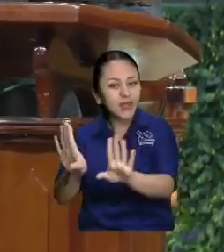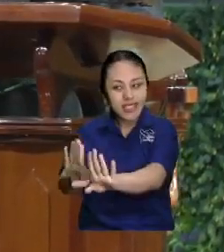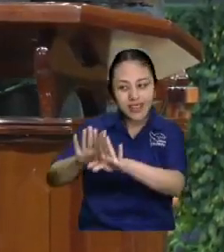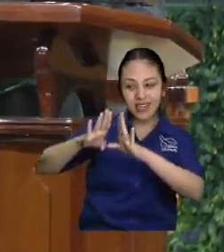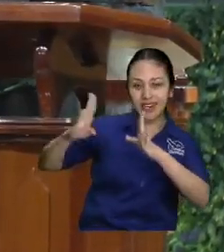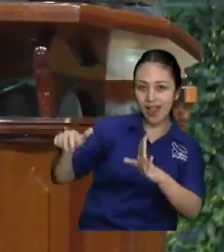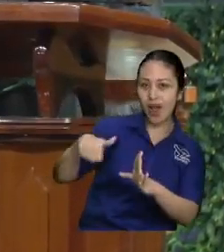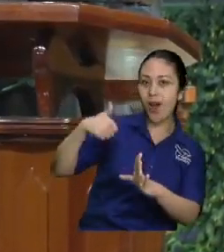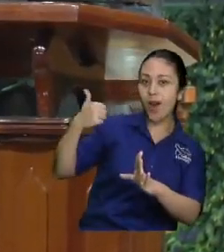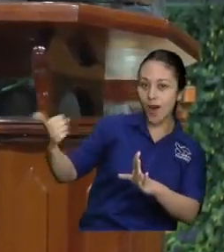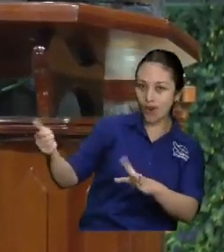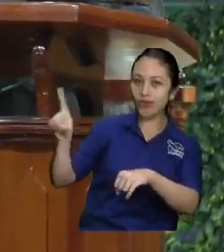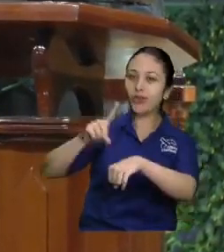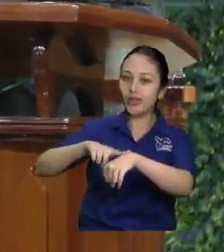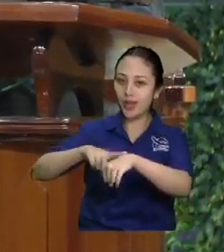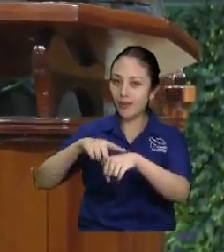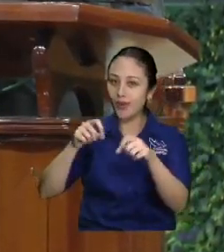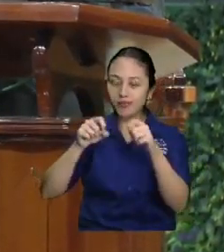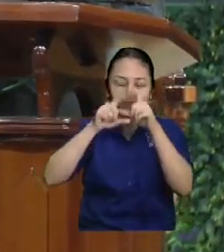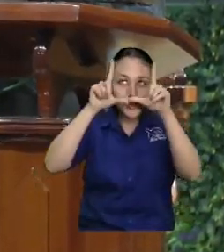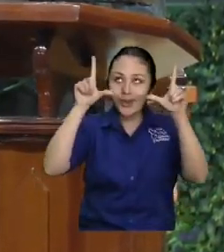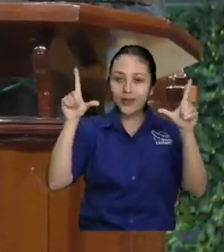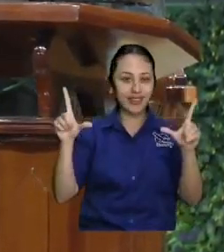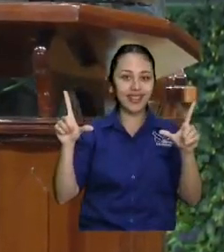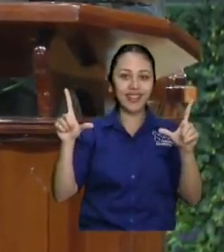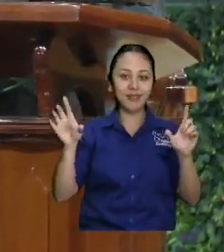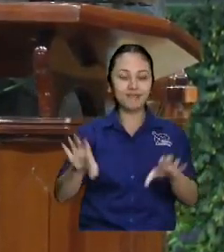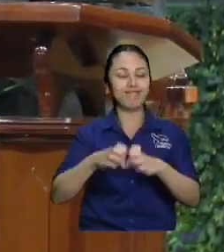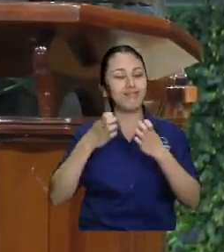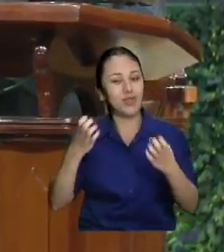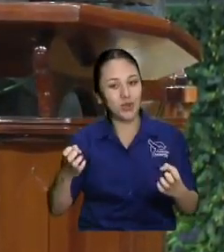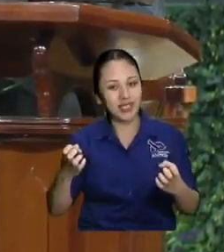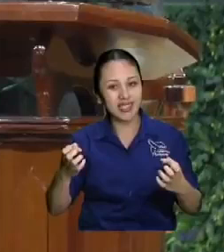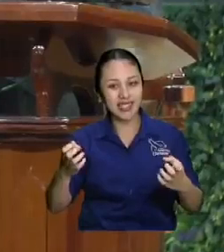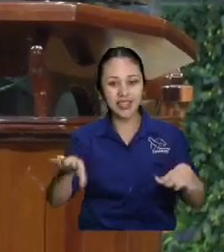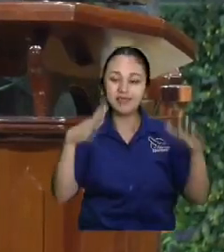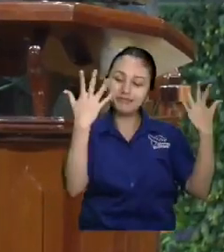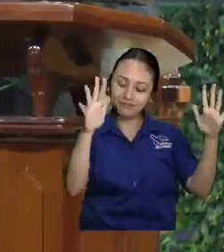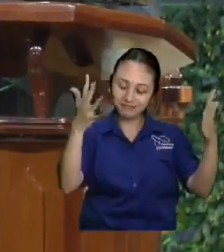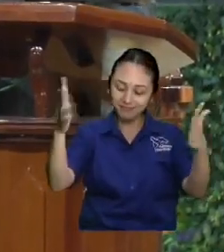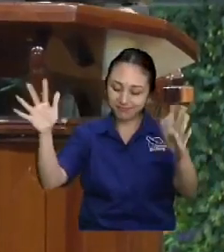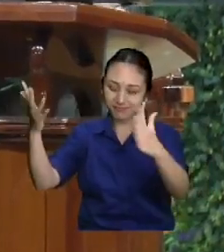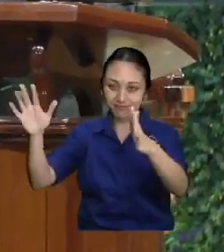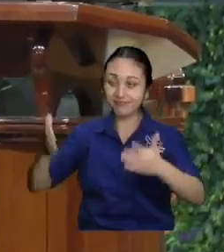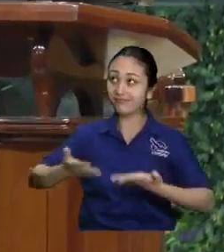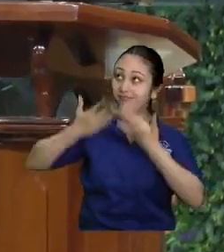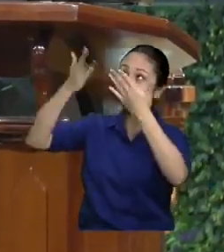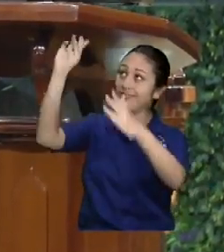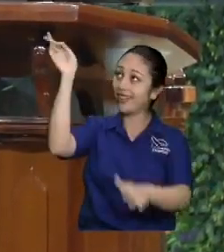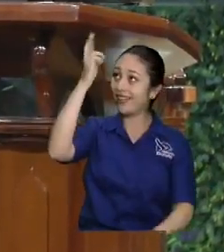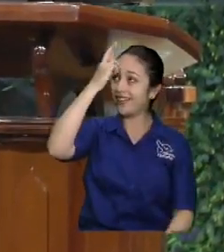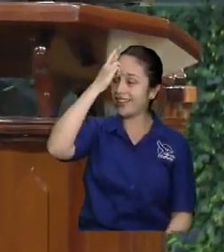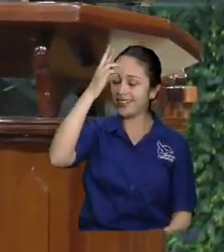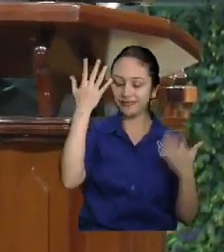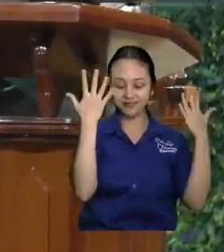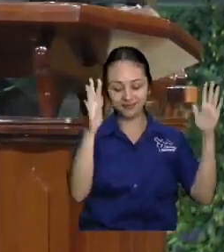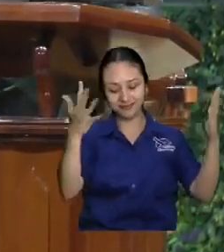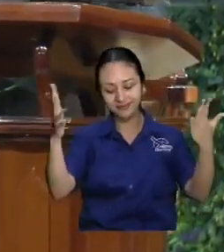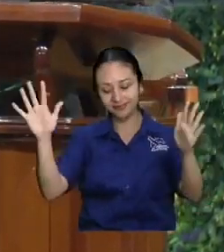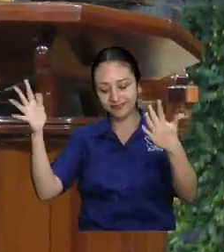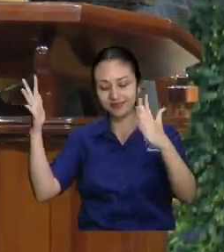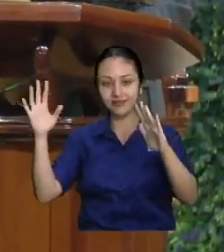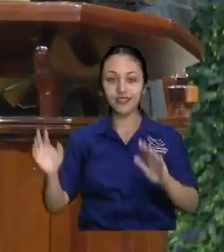etapa extraordinaria. Así que démosle un aplauso al Rey bendito. Yo,